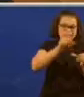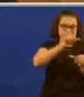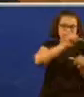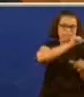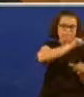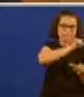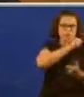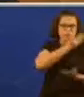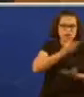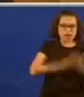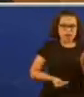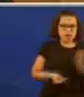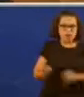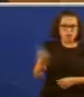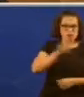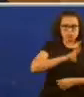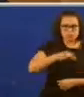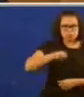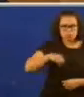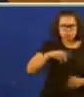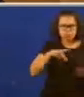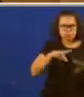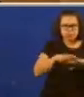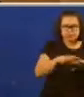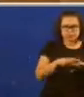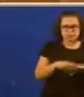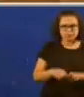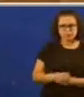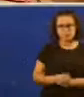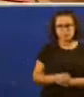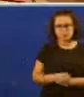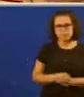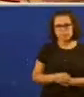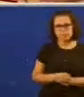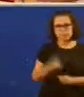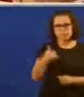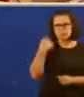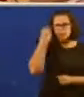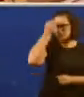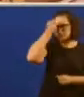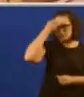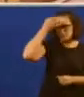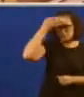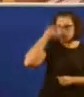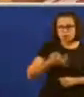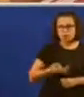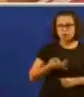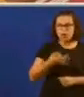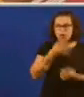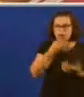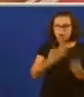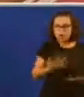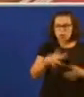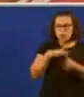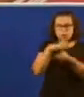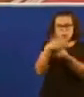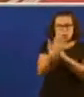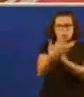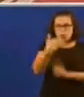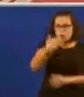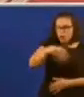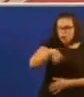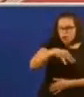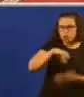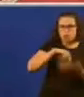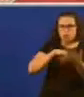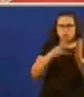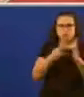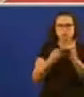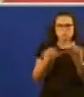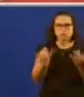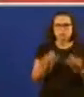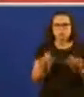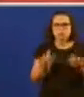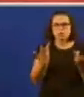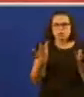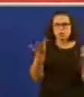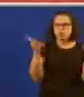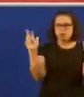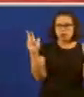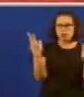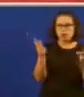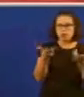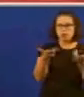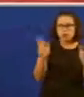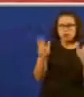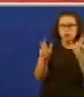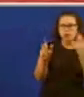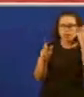pasado. E eu estou convencida que nesta encrucillada a única saída é a democracia. A democracia nos é o